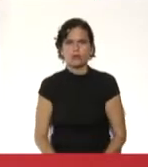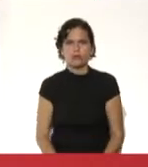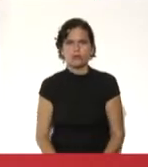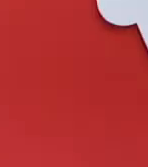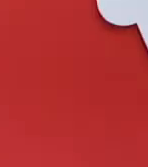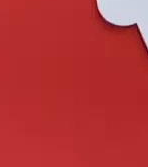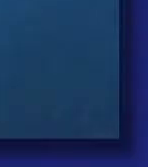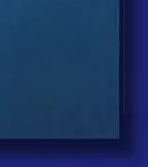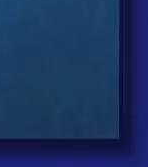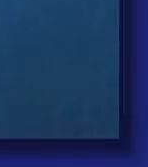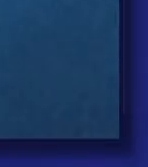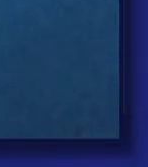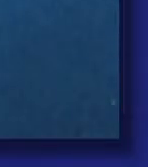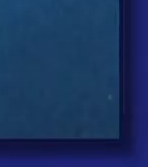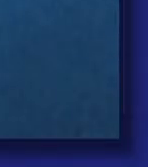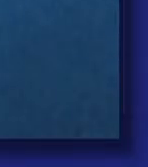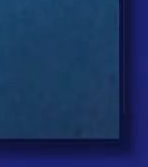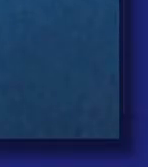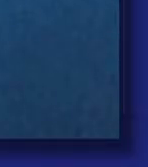un día como hoy?